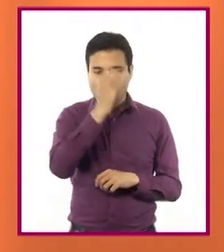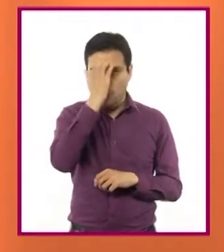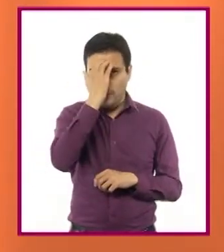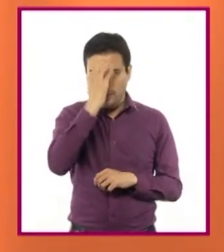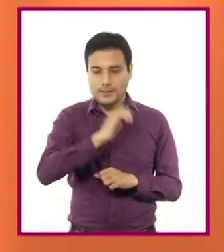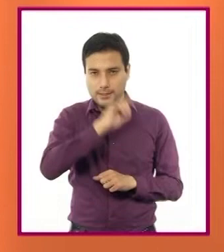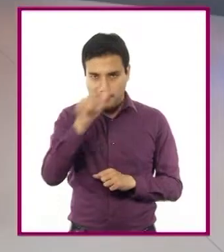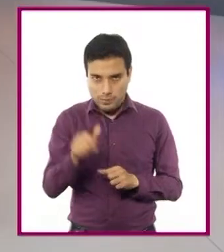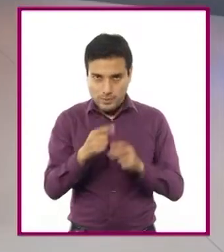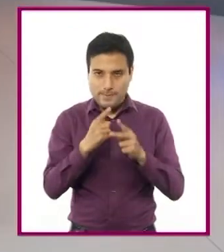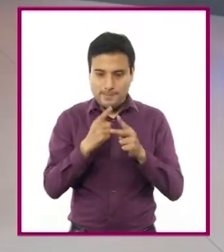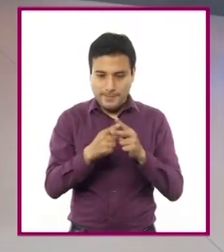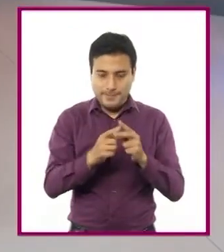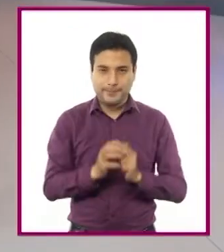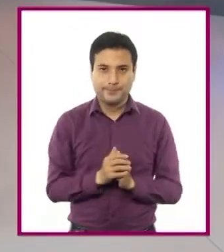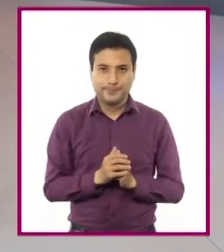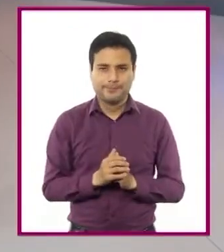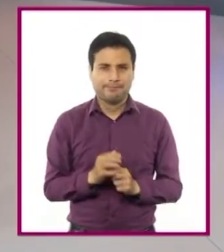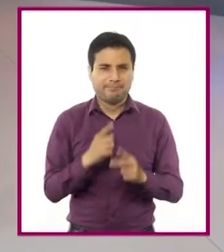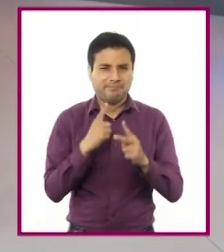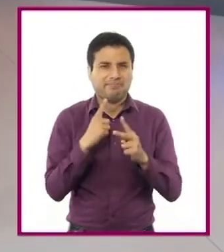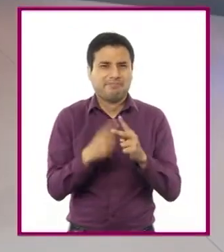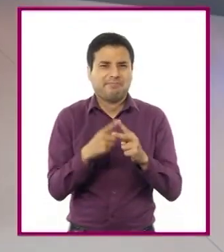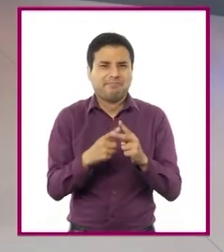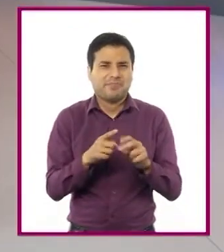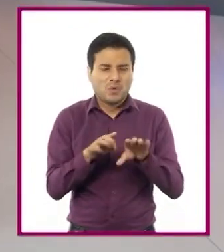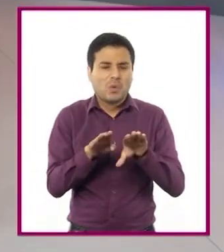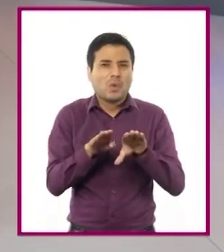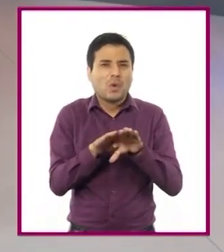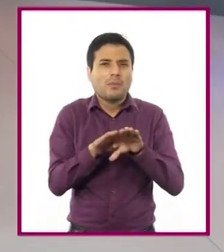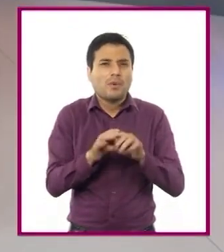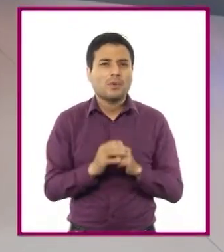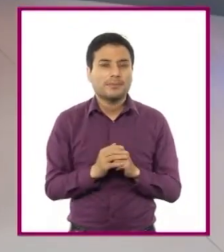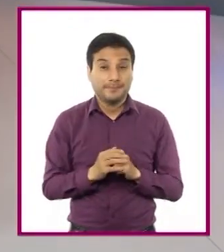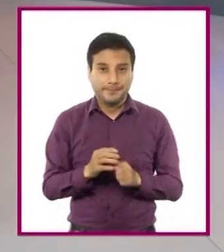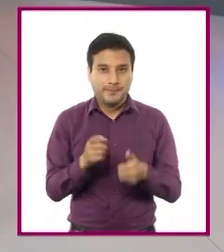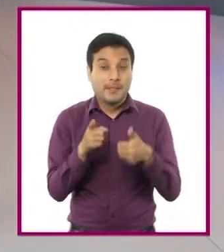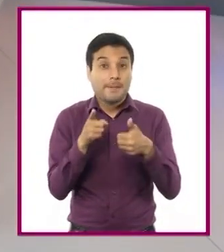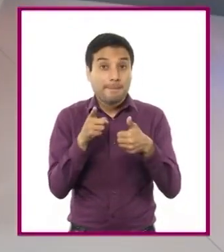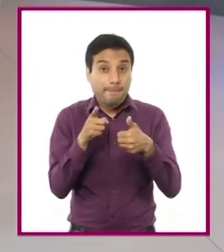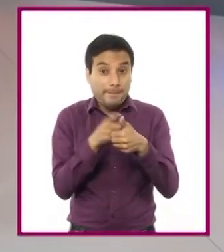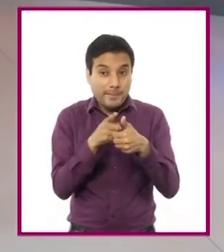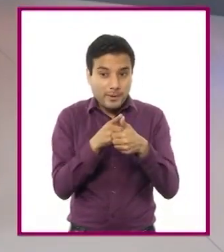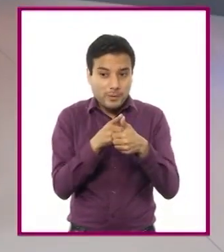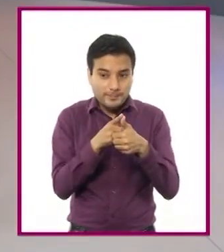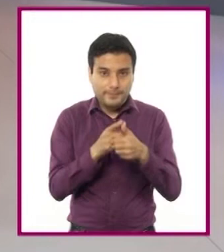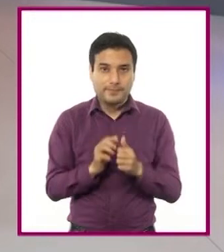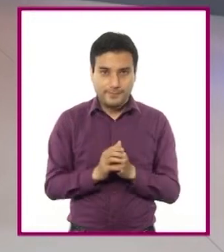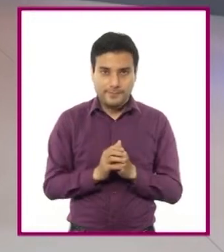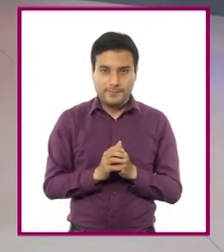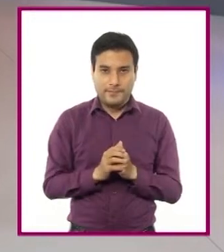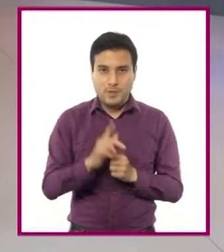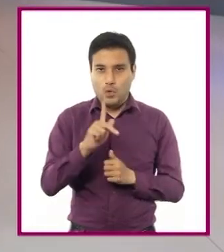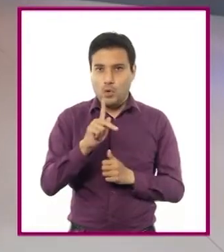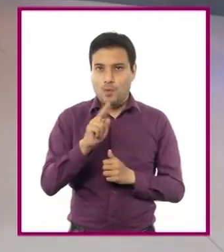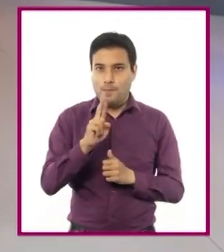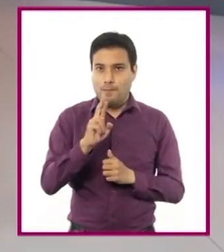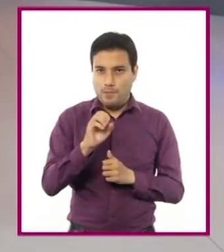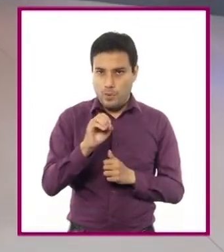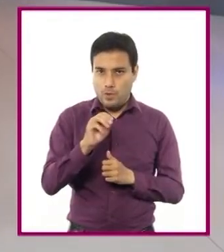conjunto. Para calcular la desviación media, primero se obtiene el promedio del conjunto de